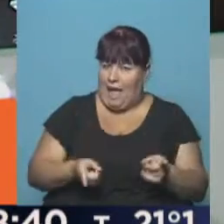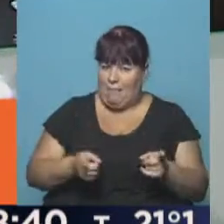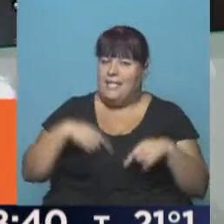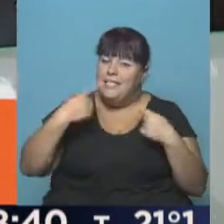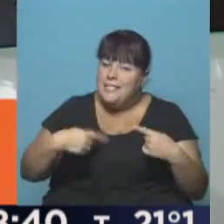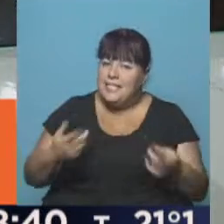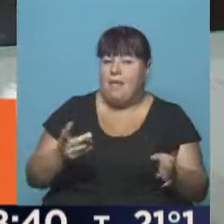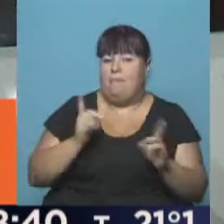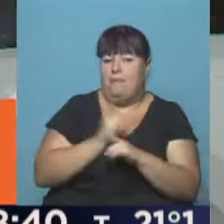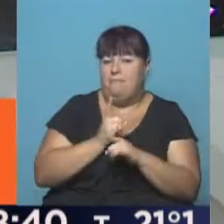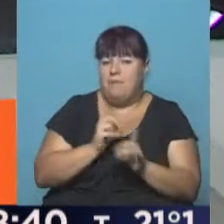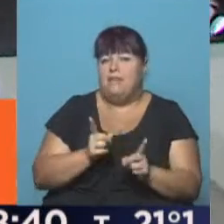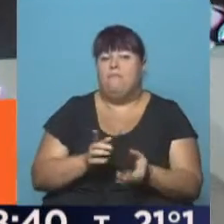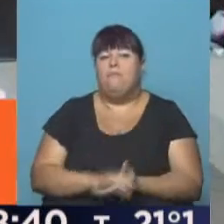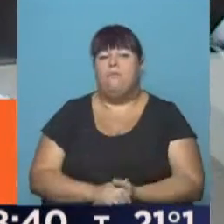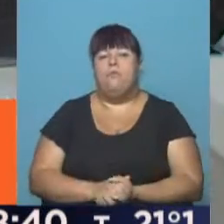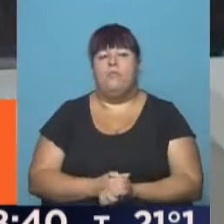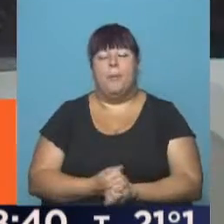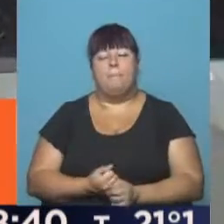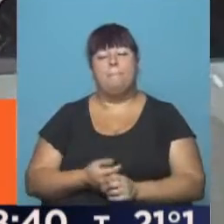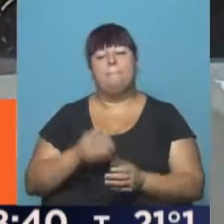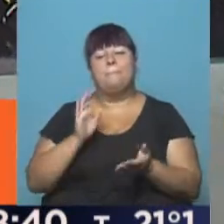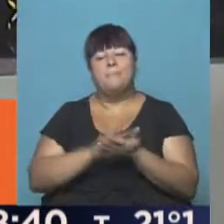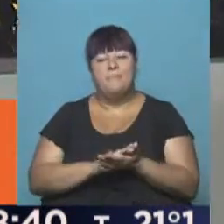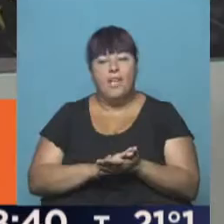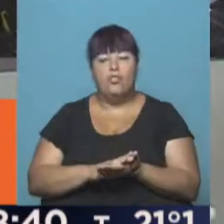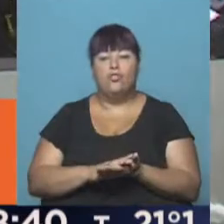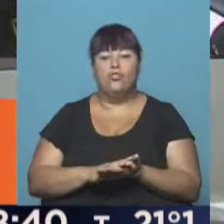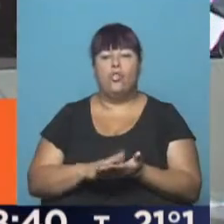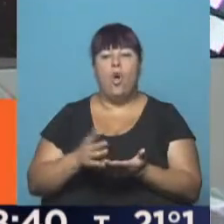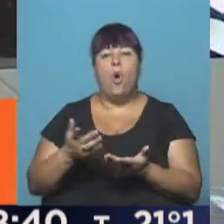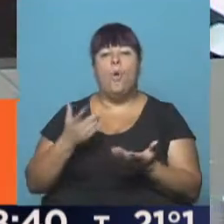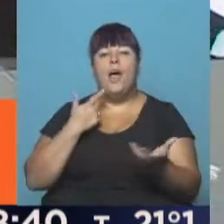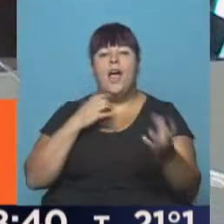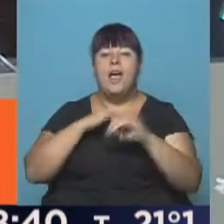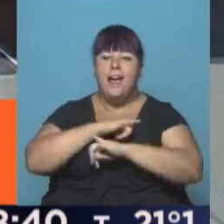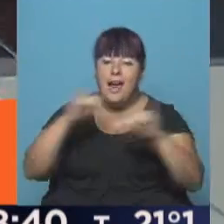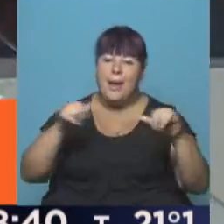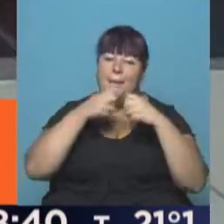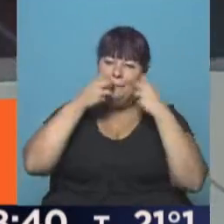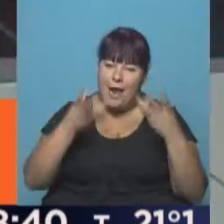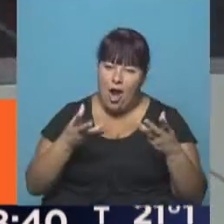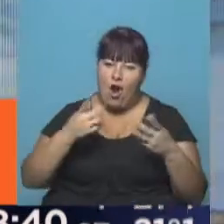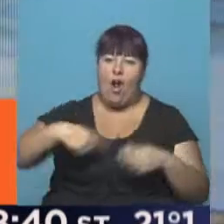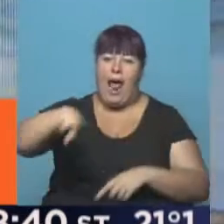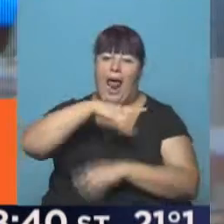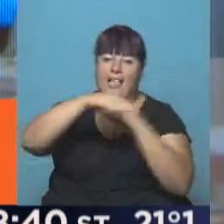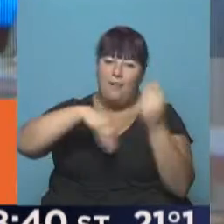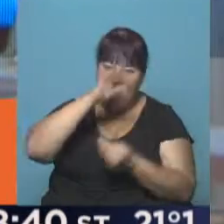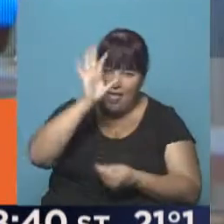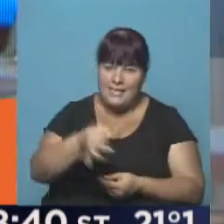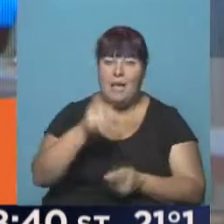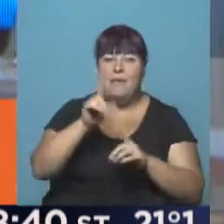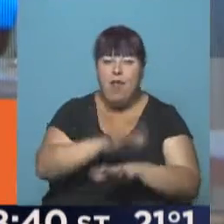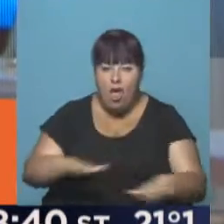permanente y en términos de comunicar lo mejor posible a las familias y a